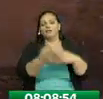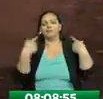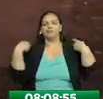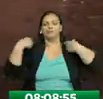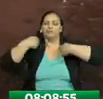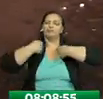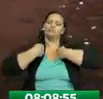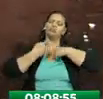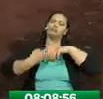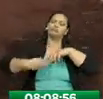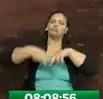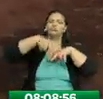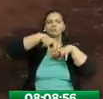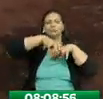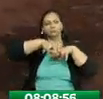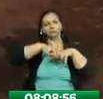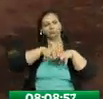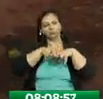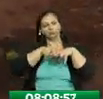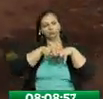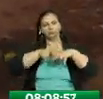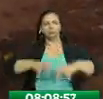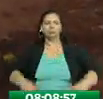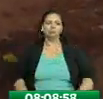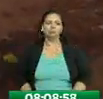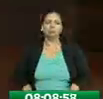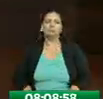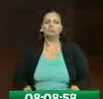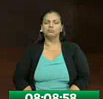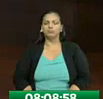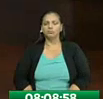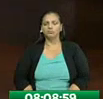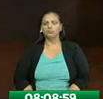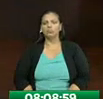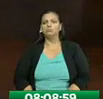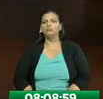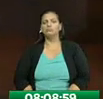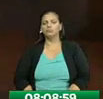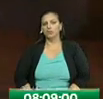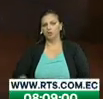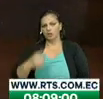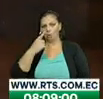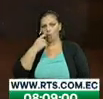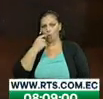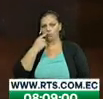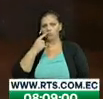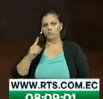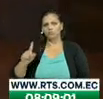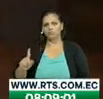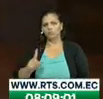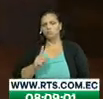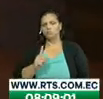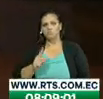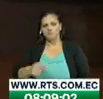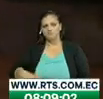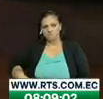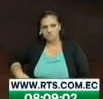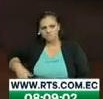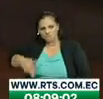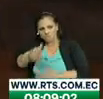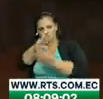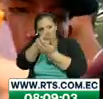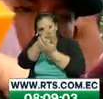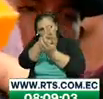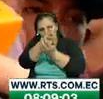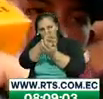para luego tomar asiento en una de las sillas del local. Y fue entonces que llegó un hombre, quien sacó una pistola y le